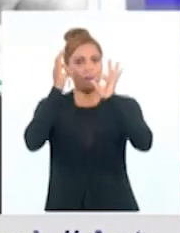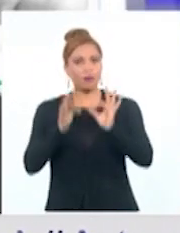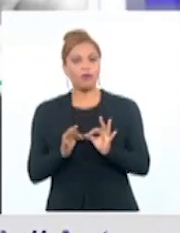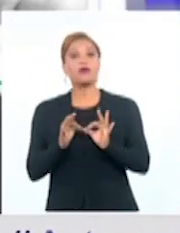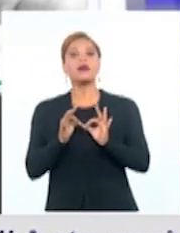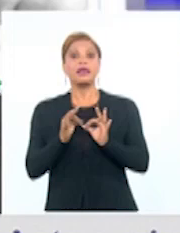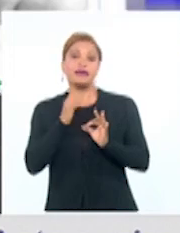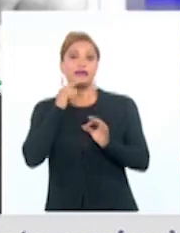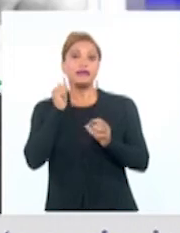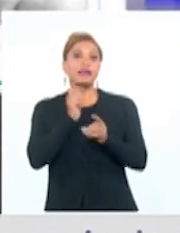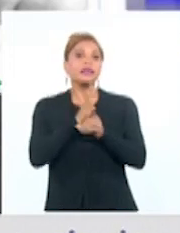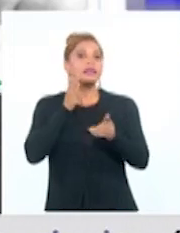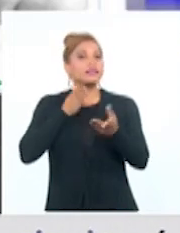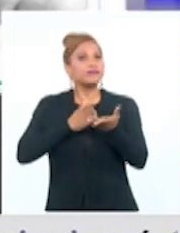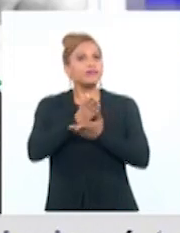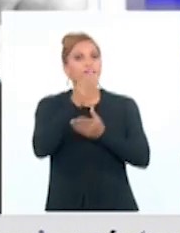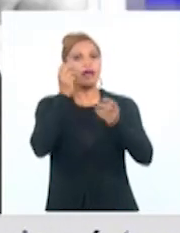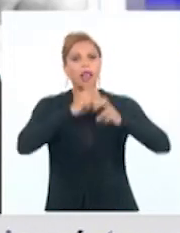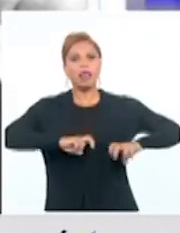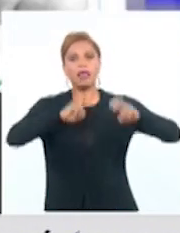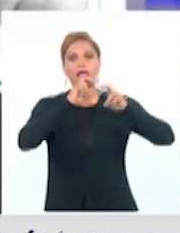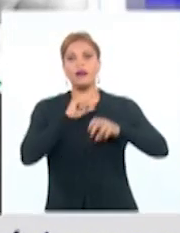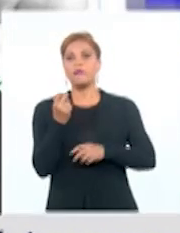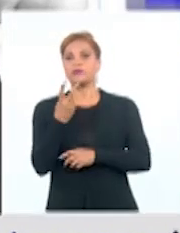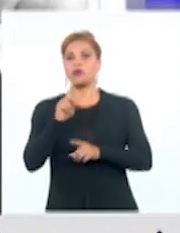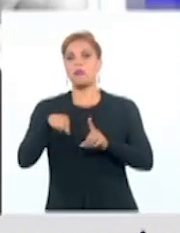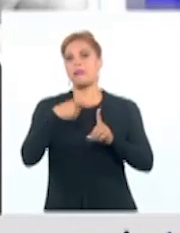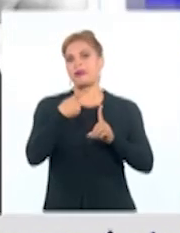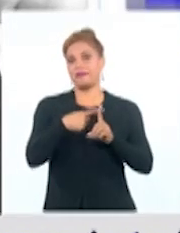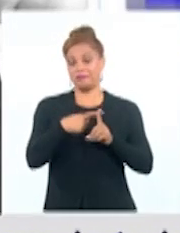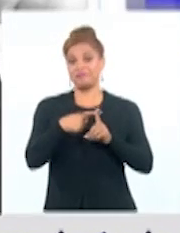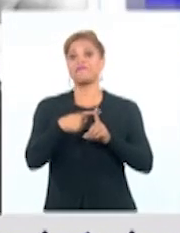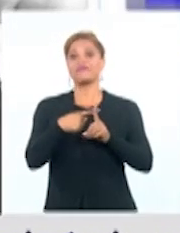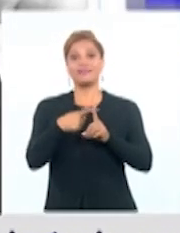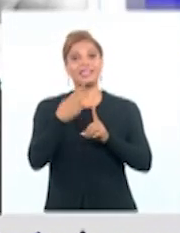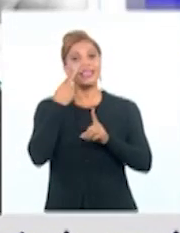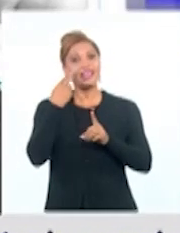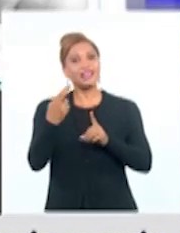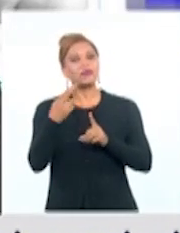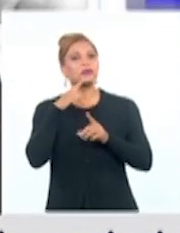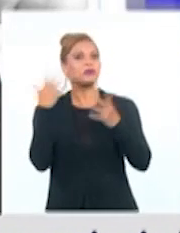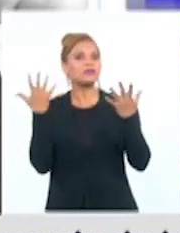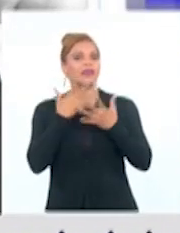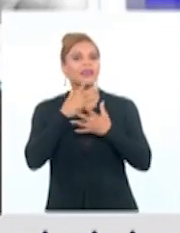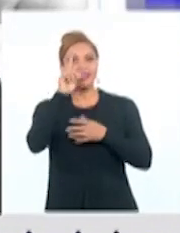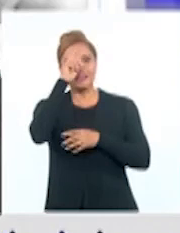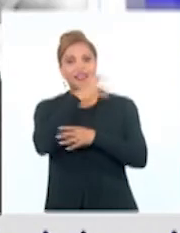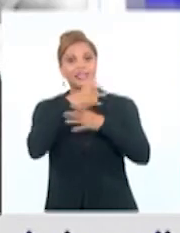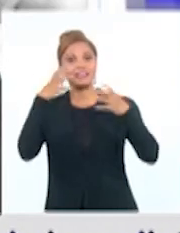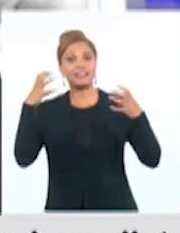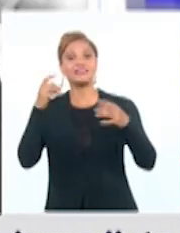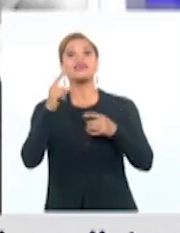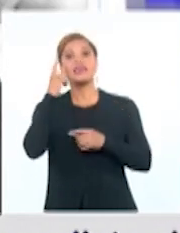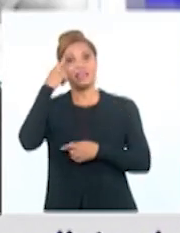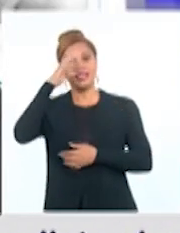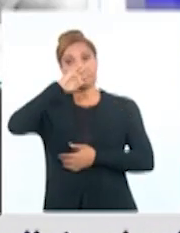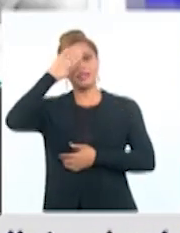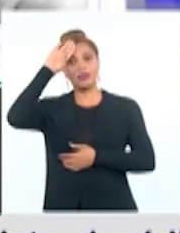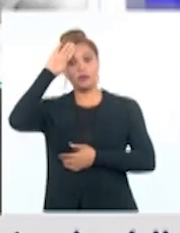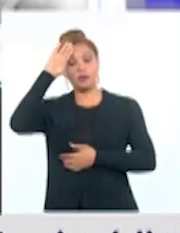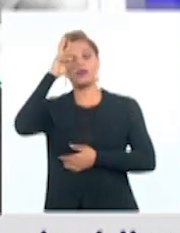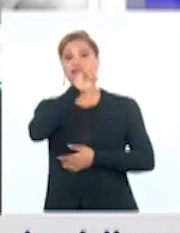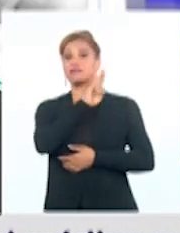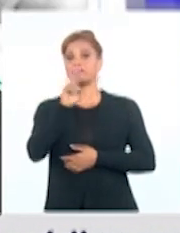2 candidatos vacunales. Es el reconocimiento a la ciencia cubana, a la revolución cubana en medio de una